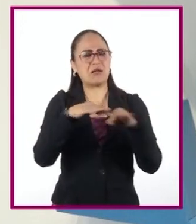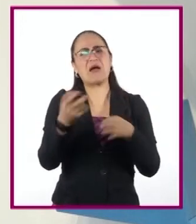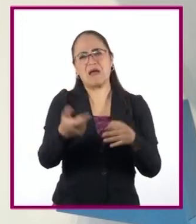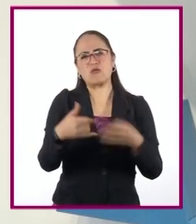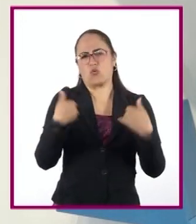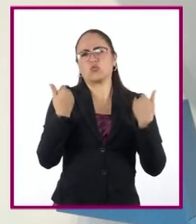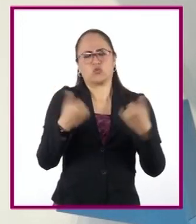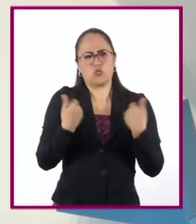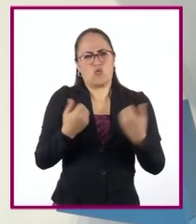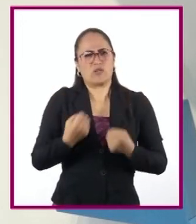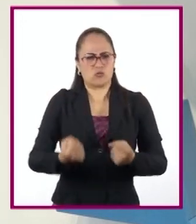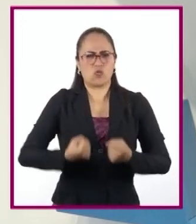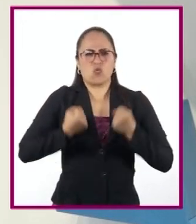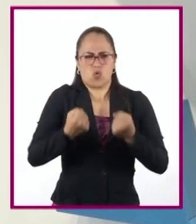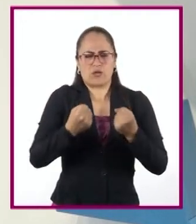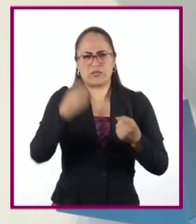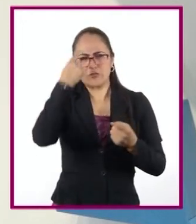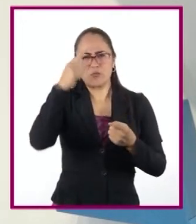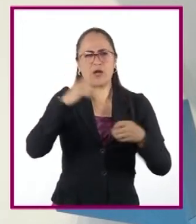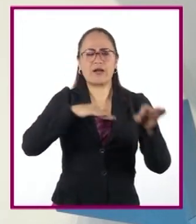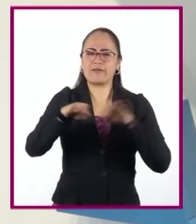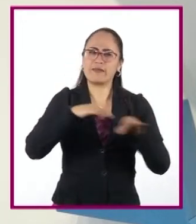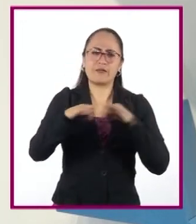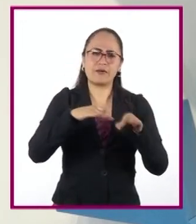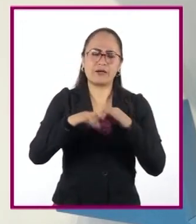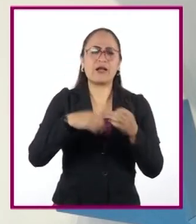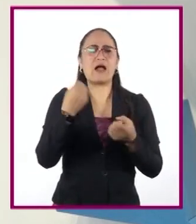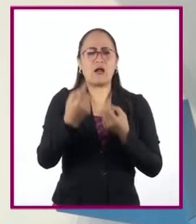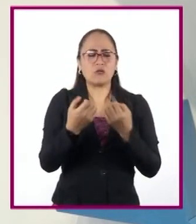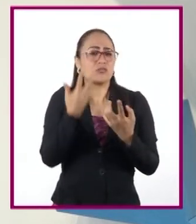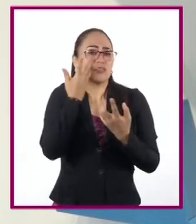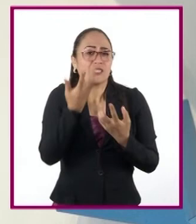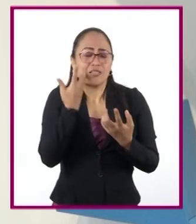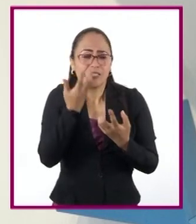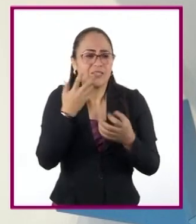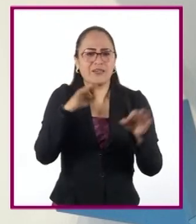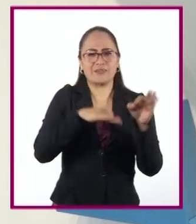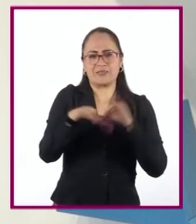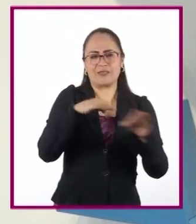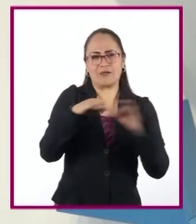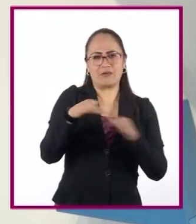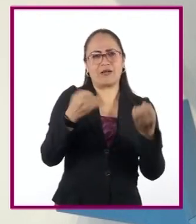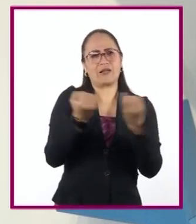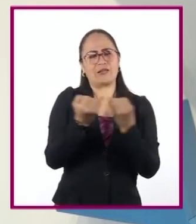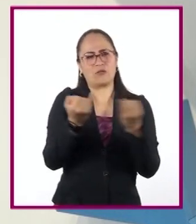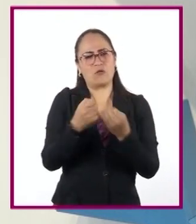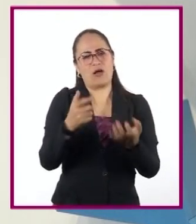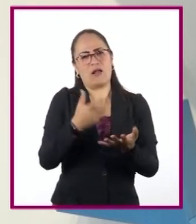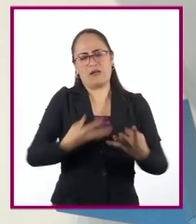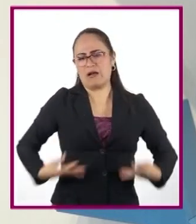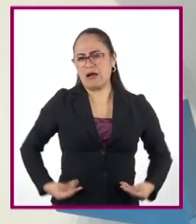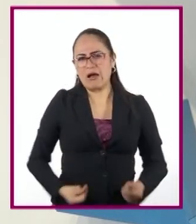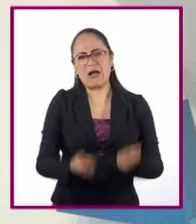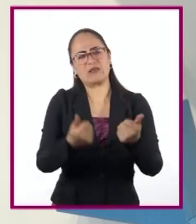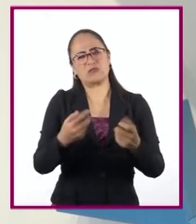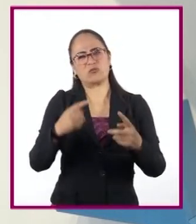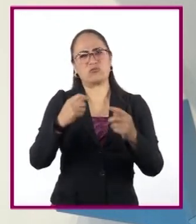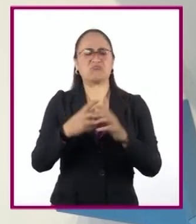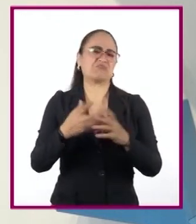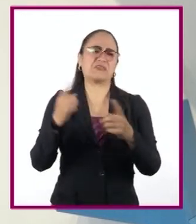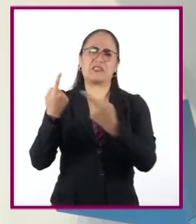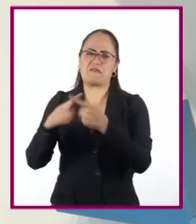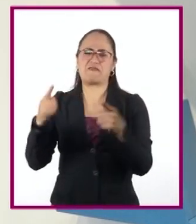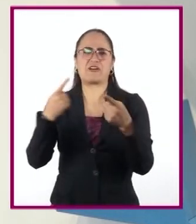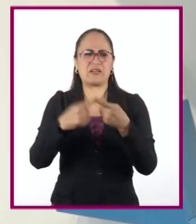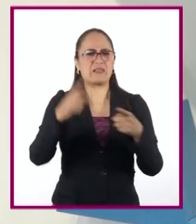laboral. Muchos llegaban con la visión de trabajar y pagar los gastos del transporte, deudas